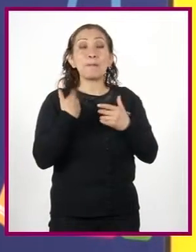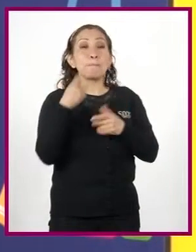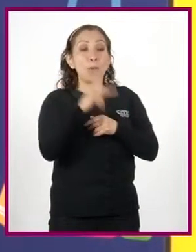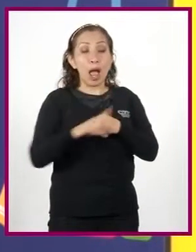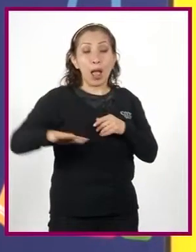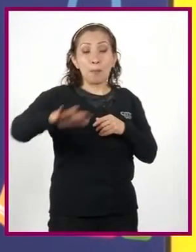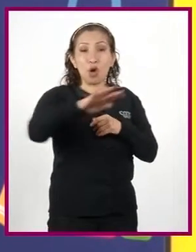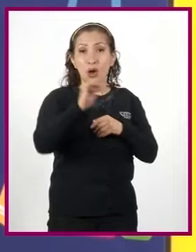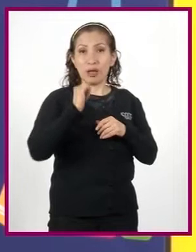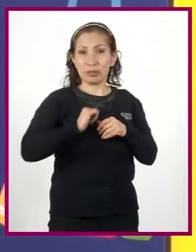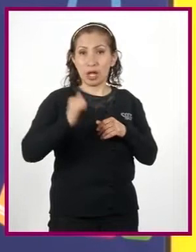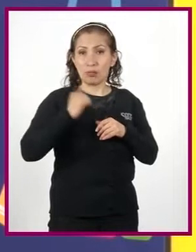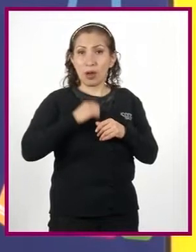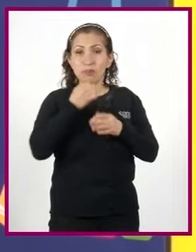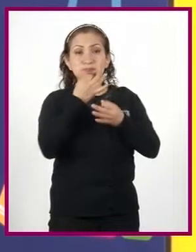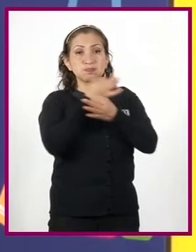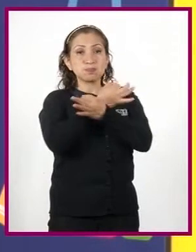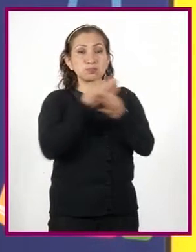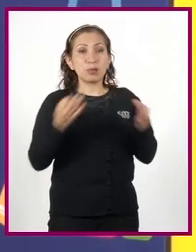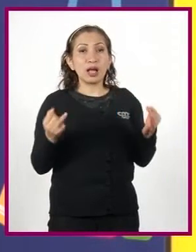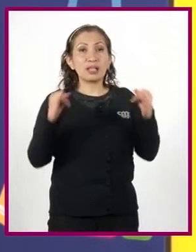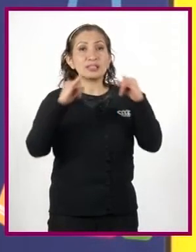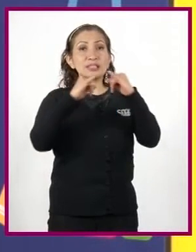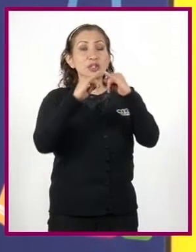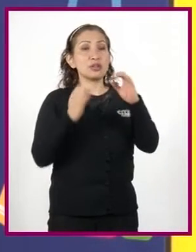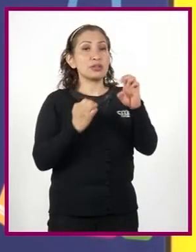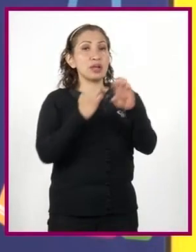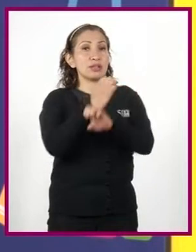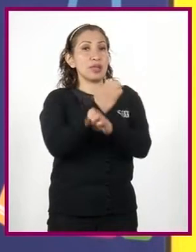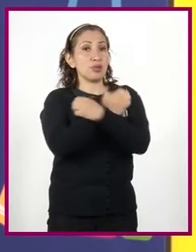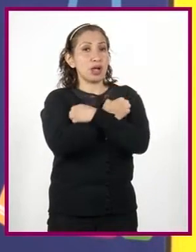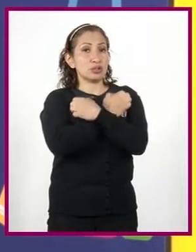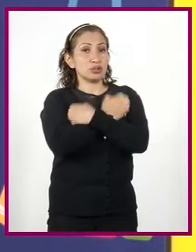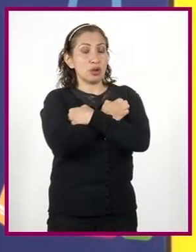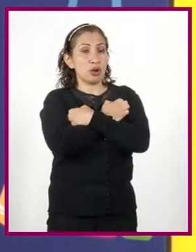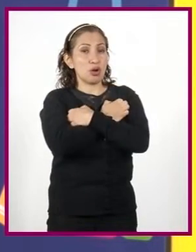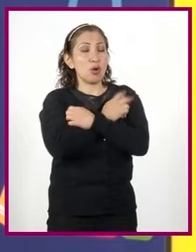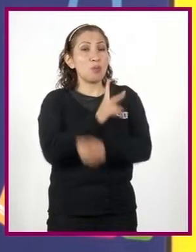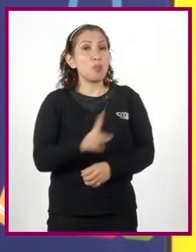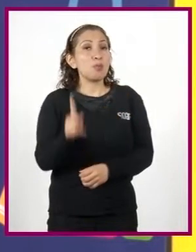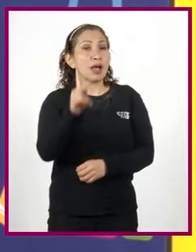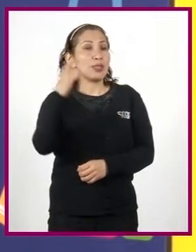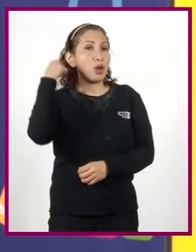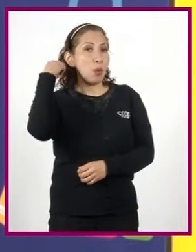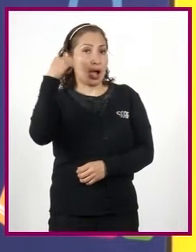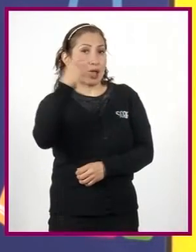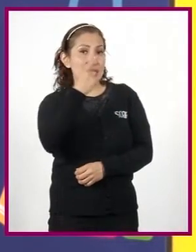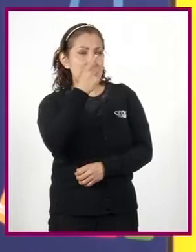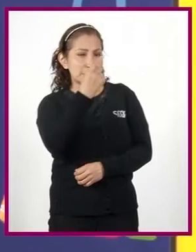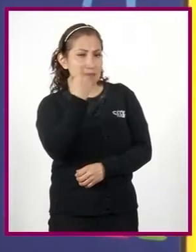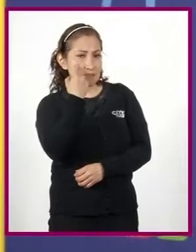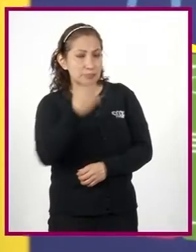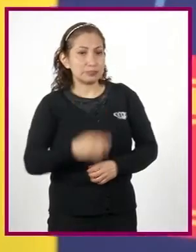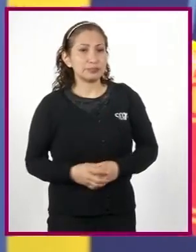prehispánico, publicado por el Instituto Estatal de Educación Pública de Oaxaca, que dice